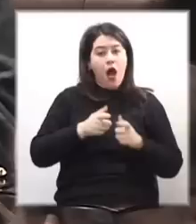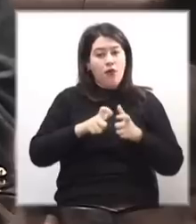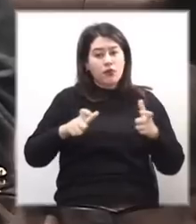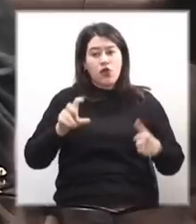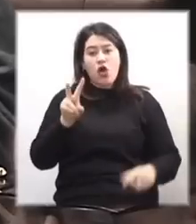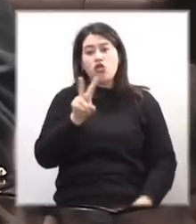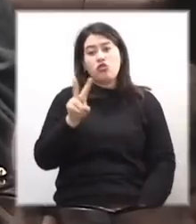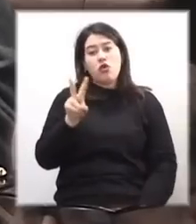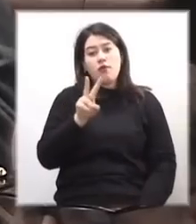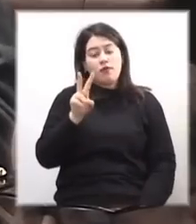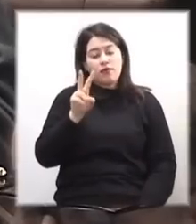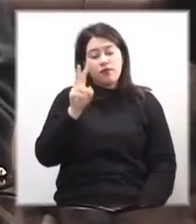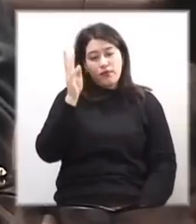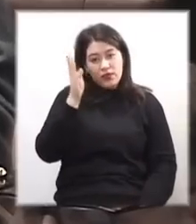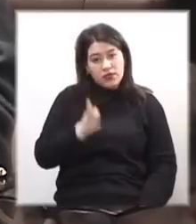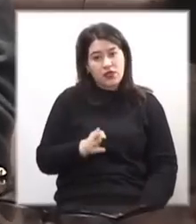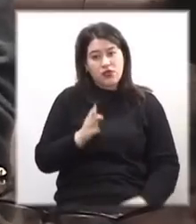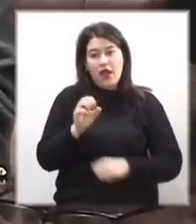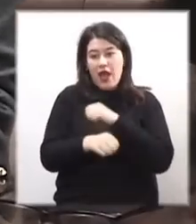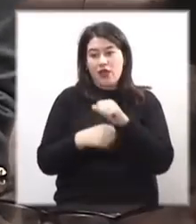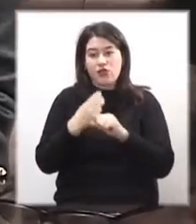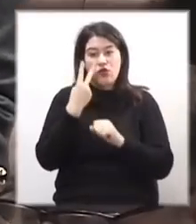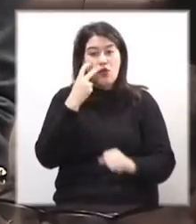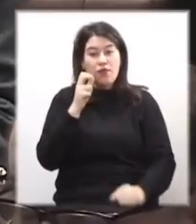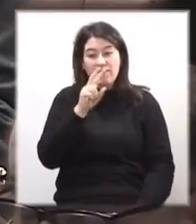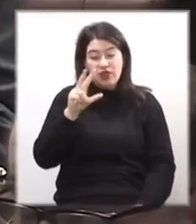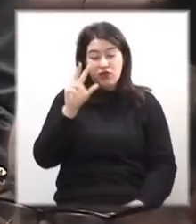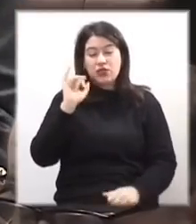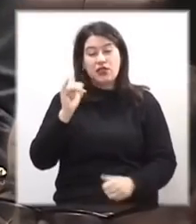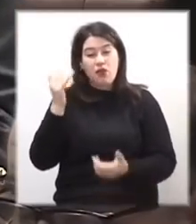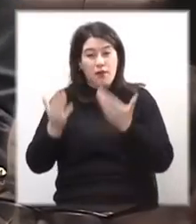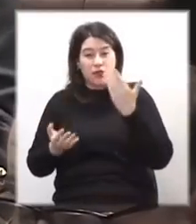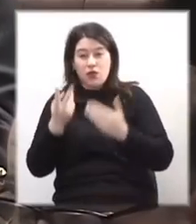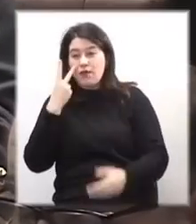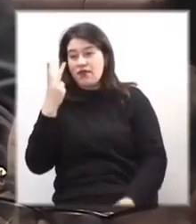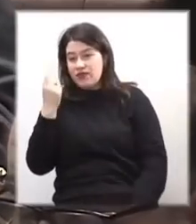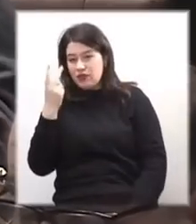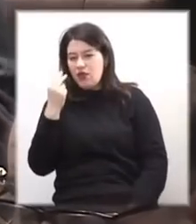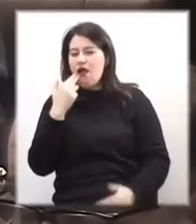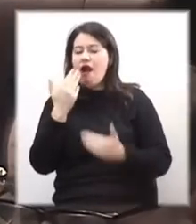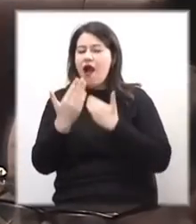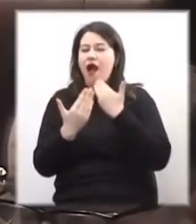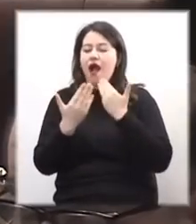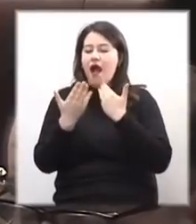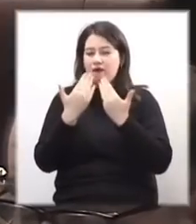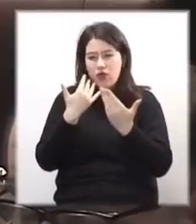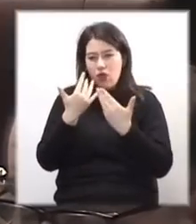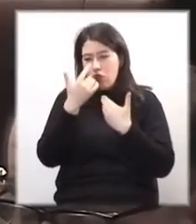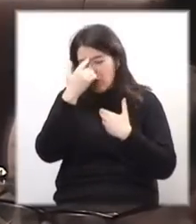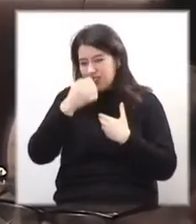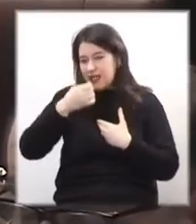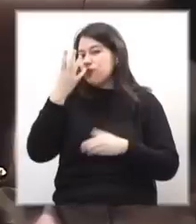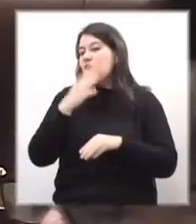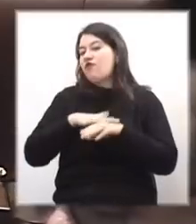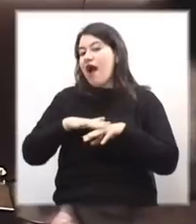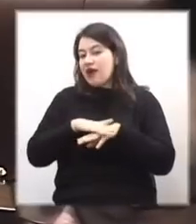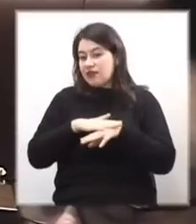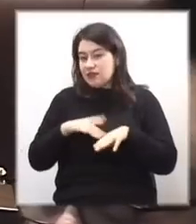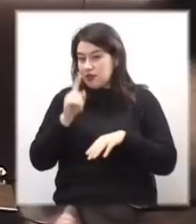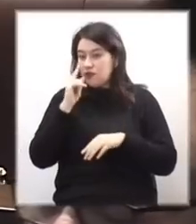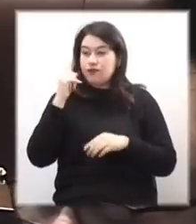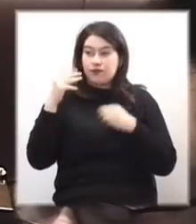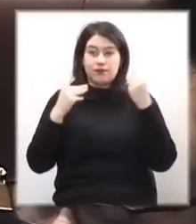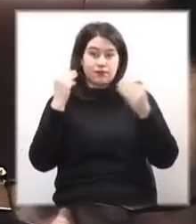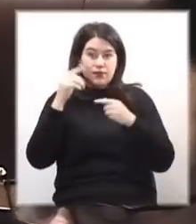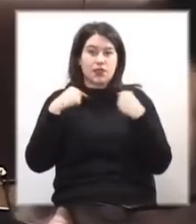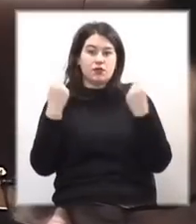base en el 2022 con respecto al 2021. Luego explicaré por qué estoy hablando de base, porque también tenemos una preocupación que ha sido